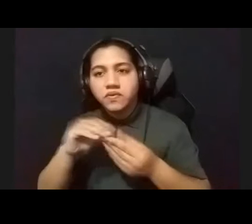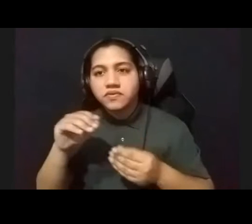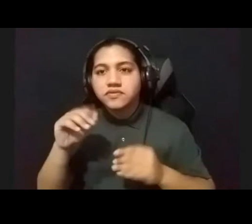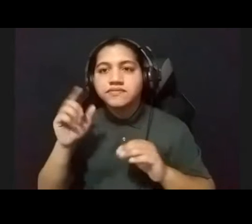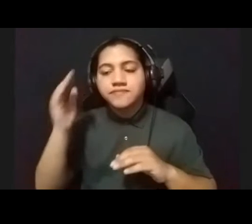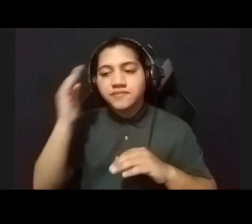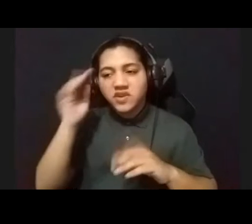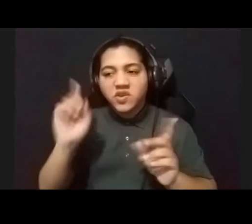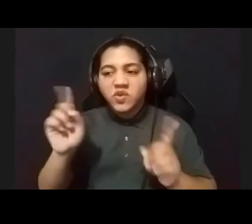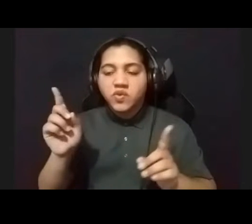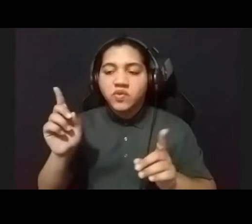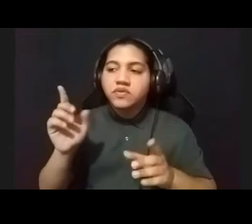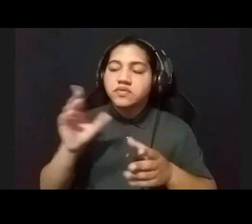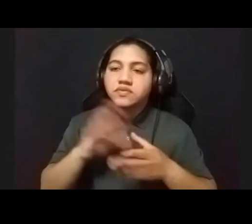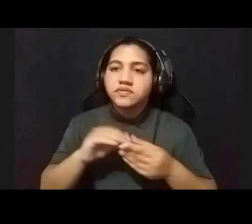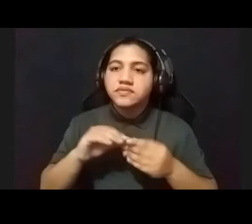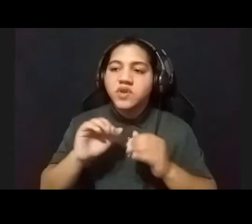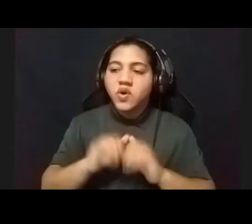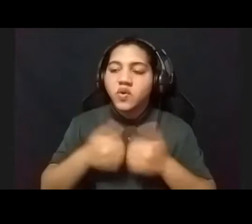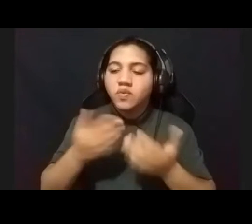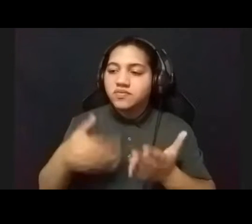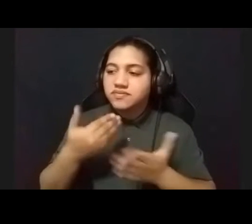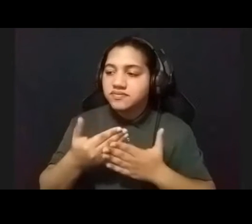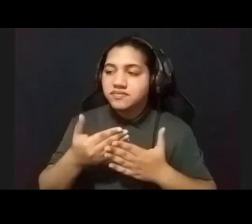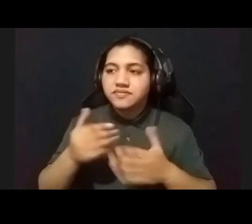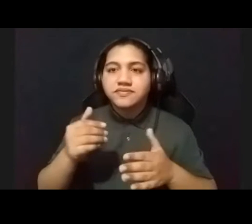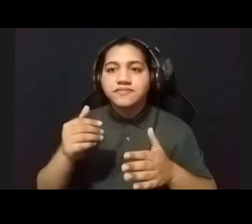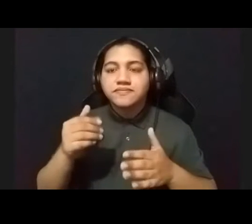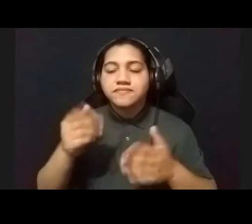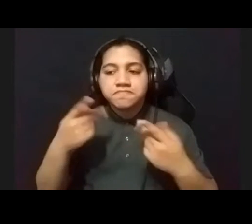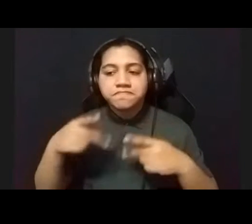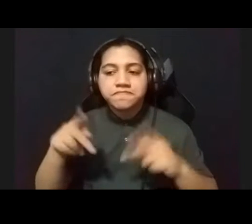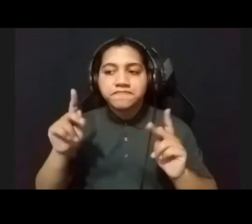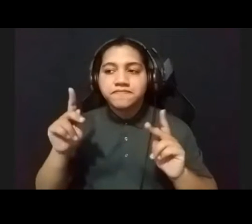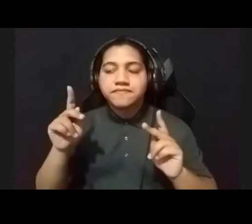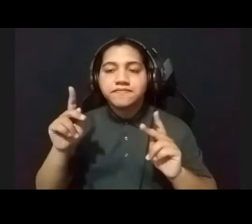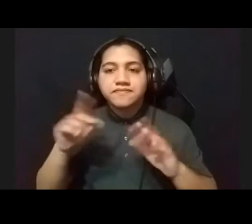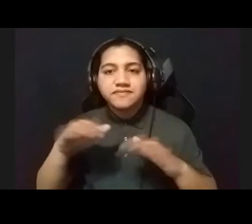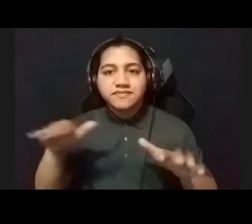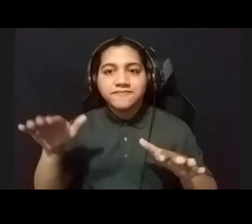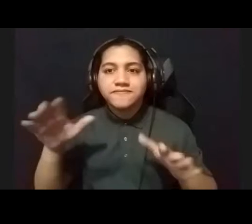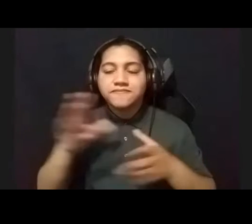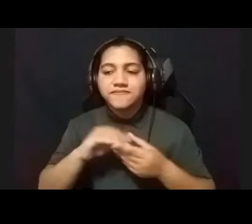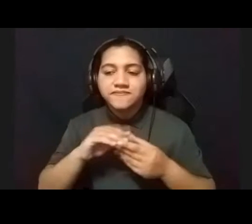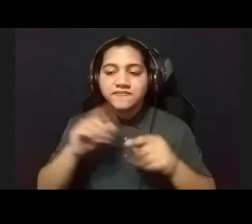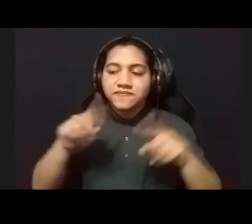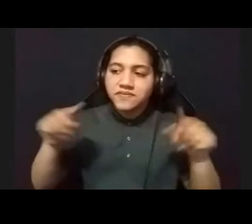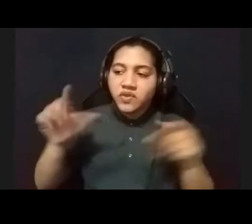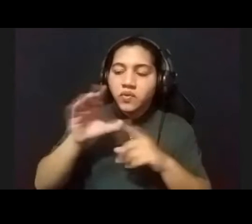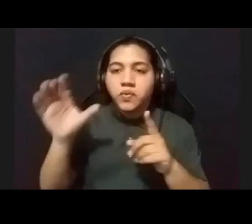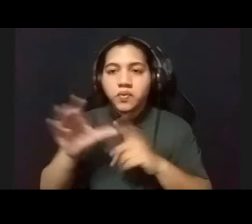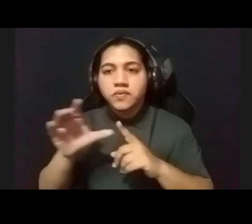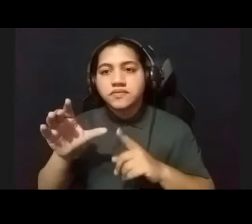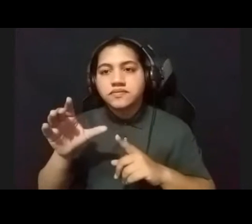de dónde vienen los cuentos, cómo llegaron aquí. Permitir que los niños experimenten contar cuentos de diversas culturas.